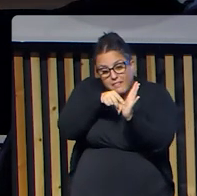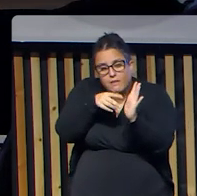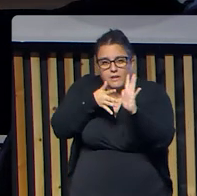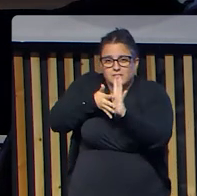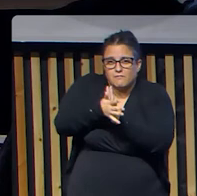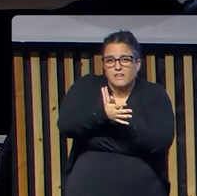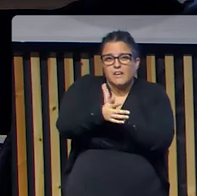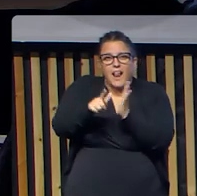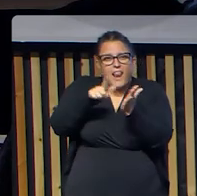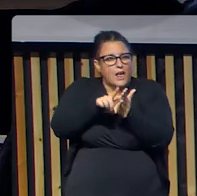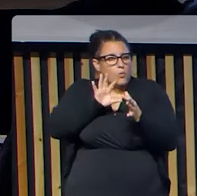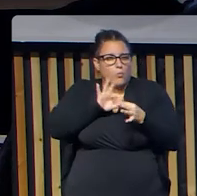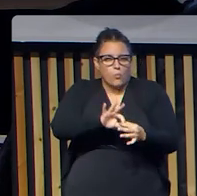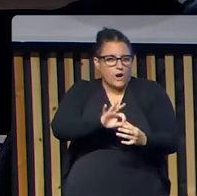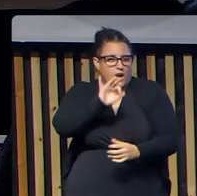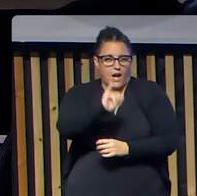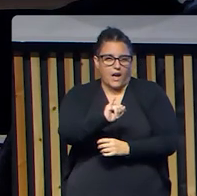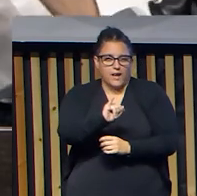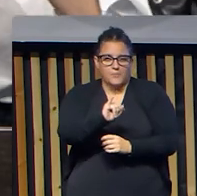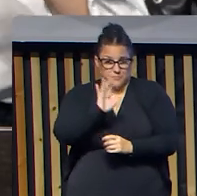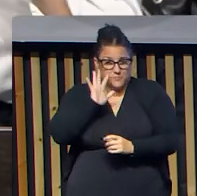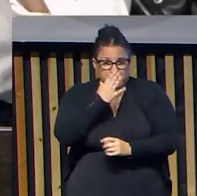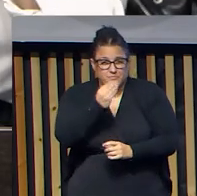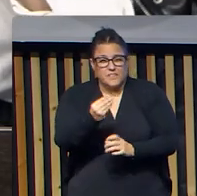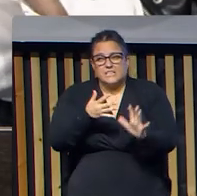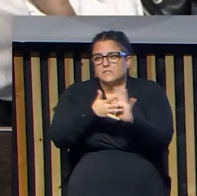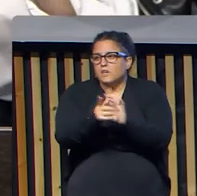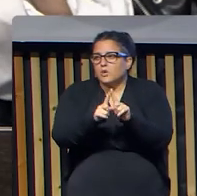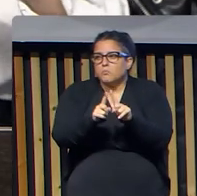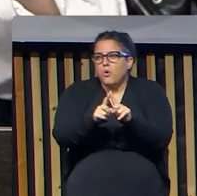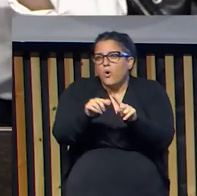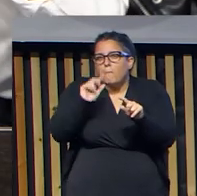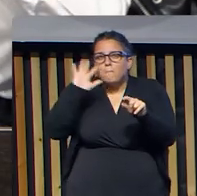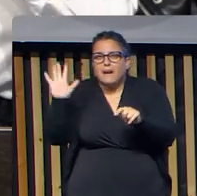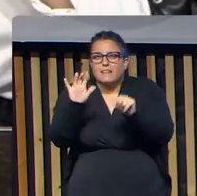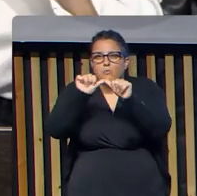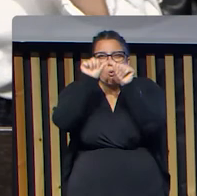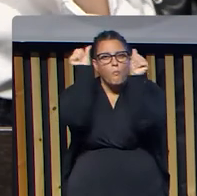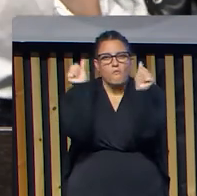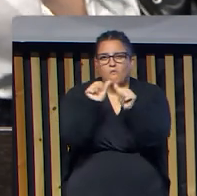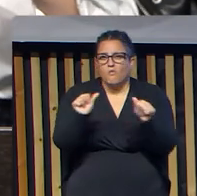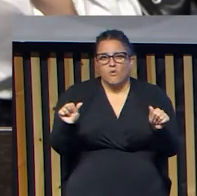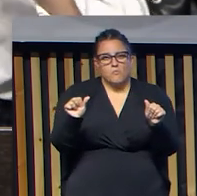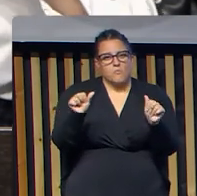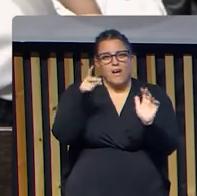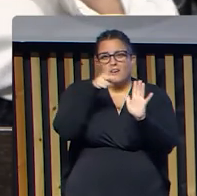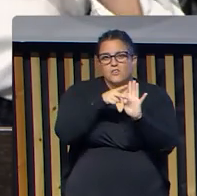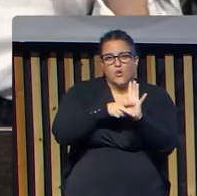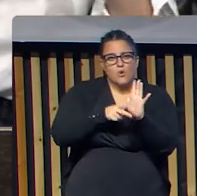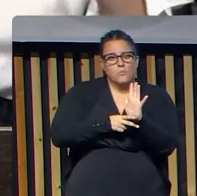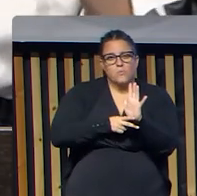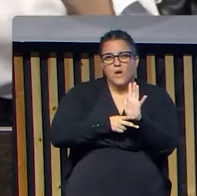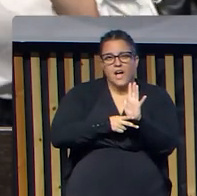Cómo deben escribirse las normativas y todo lo que suene a código legislación